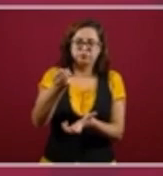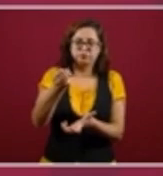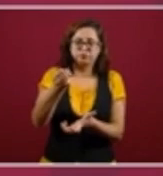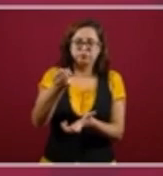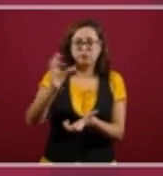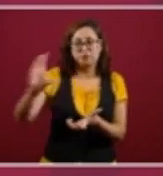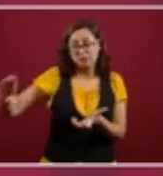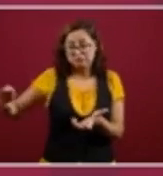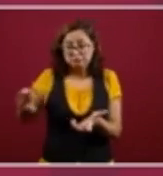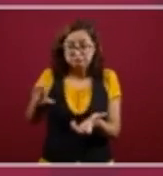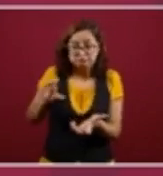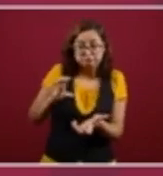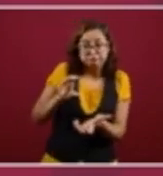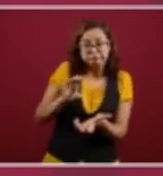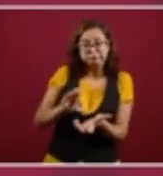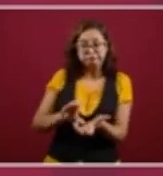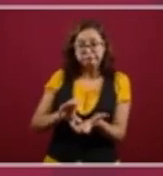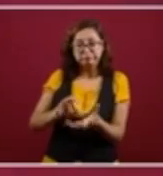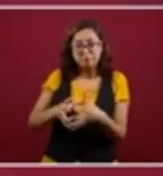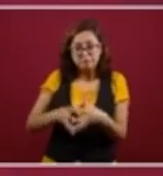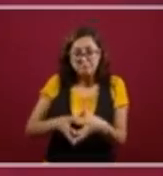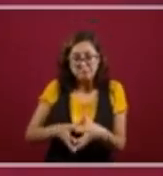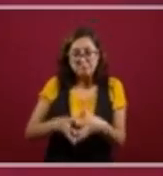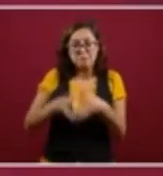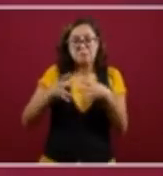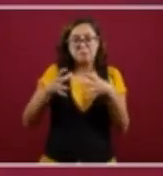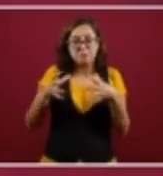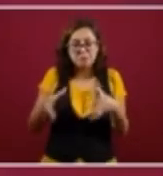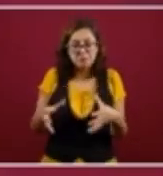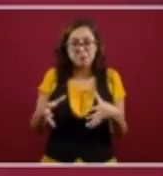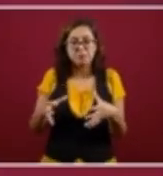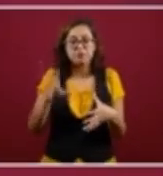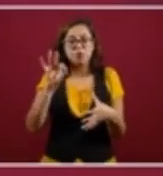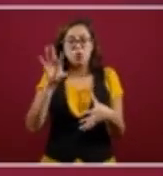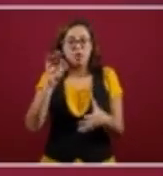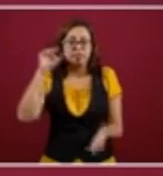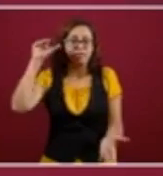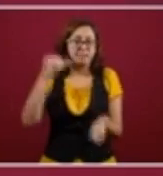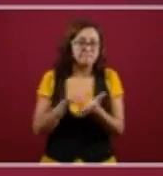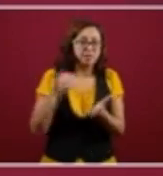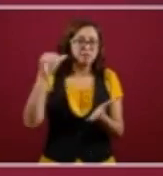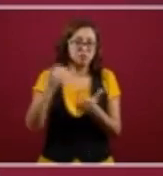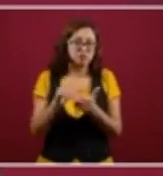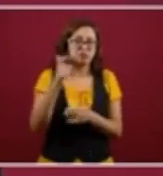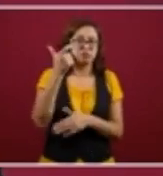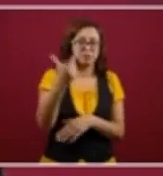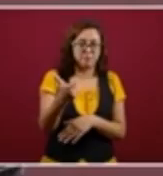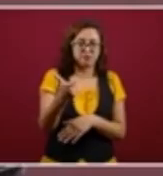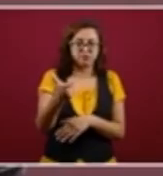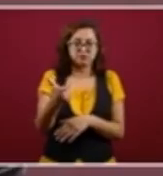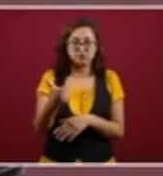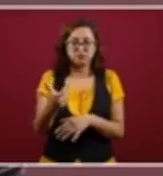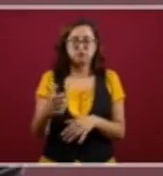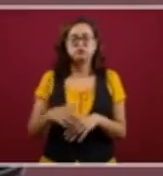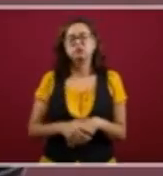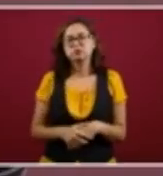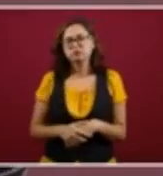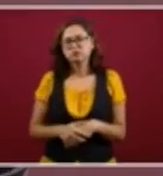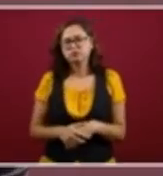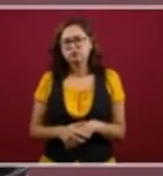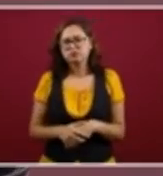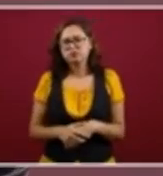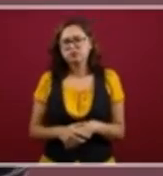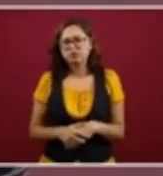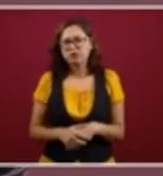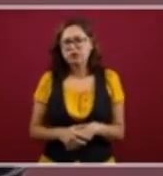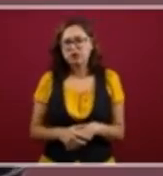presupuesto adicional, o un monto adicional de 40,000 millones de pesos. ¿De dónde va